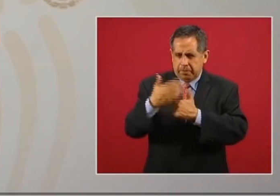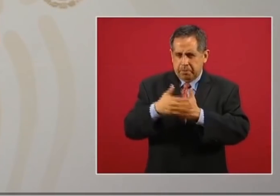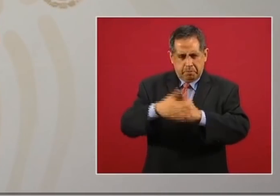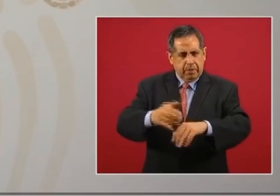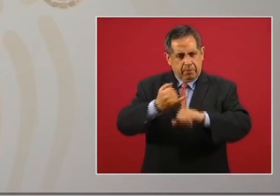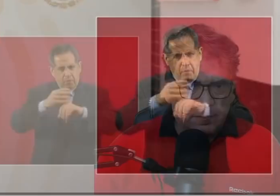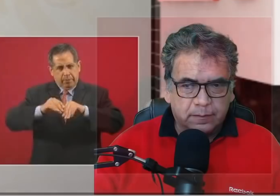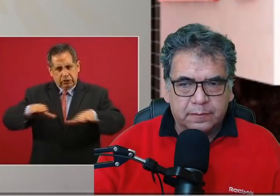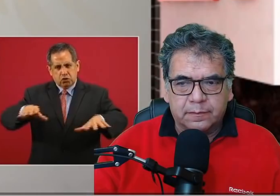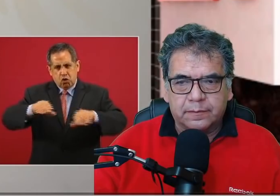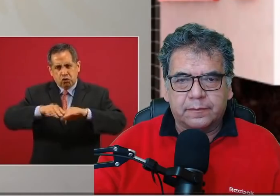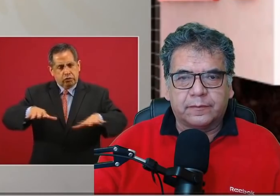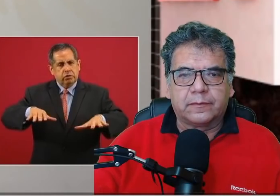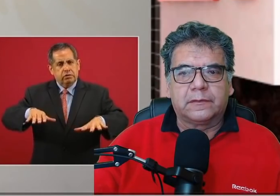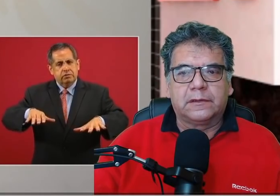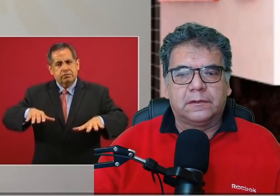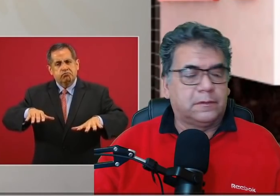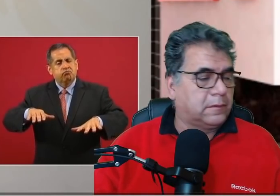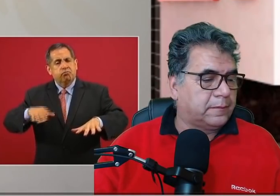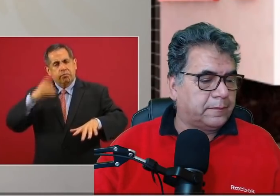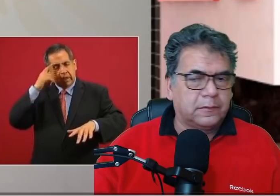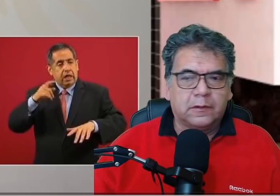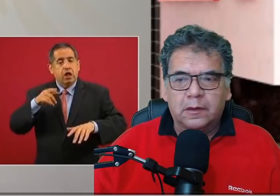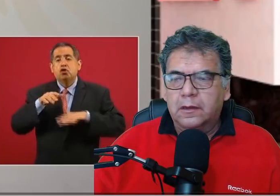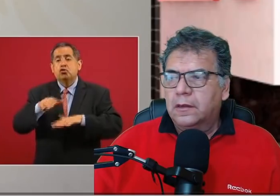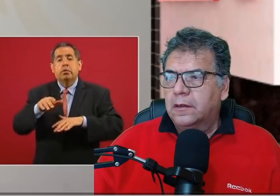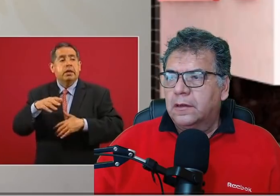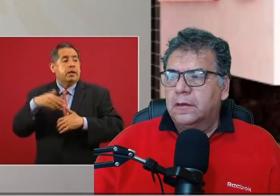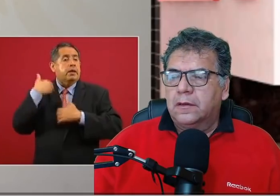información sobre la posibilidad de la consulta.